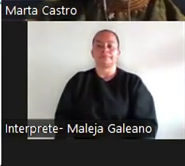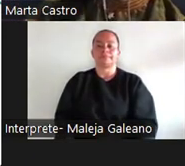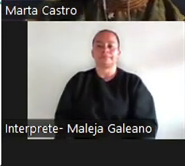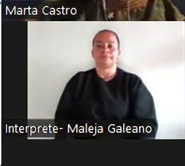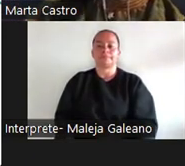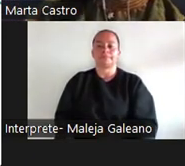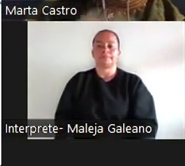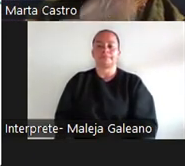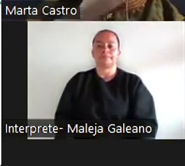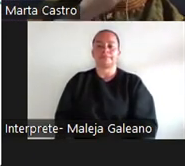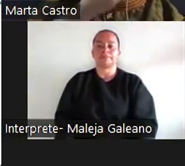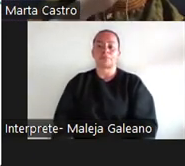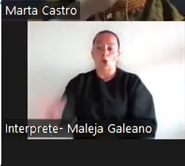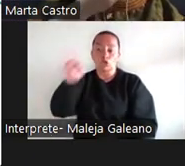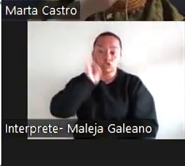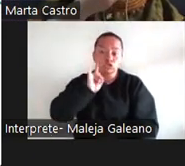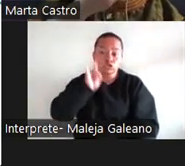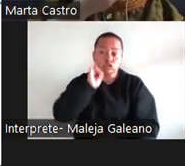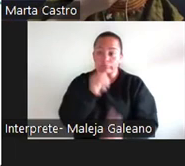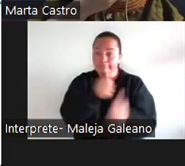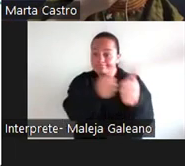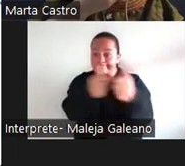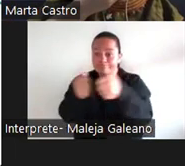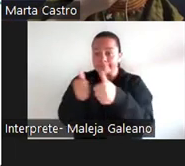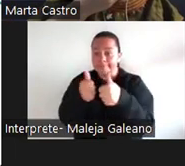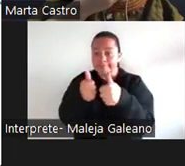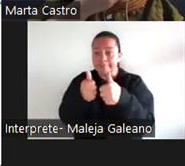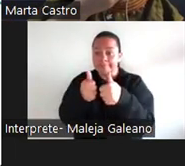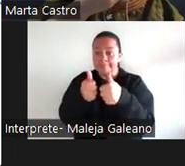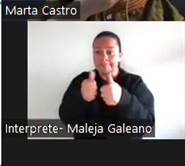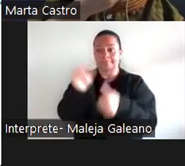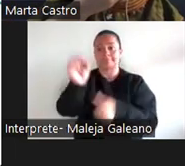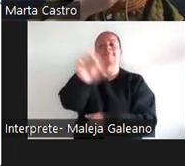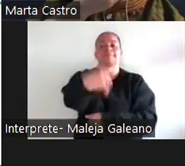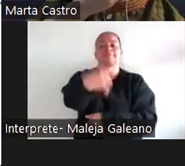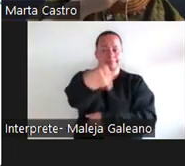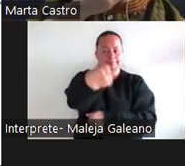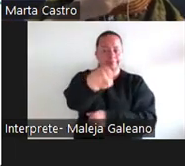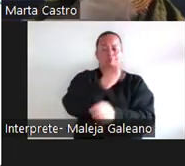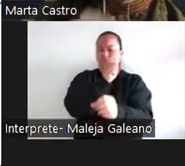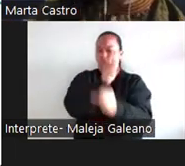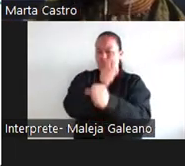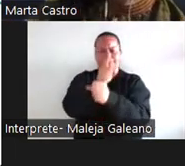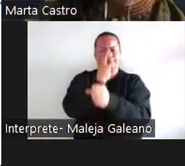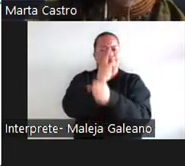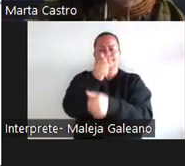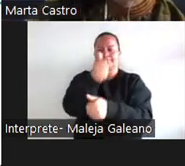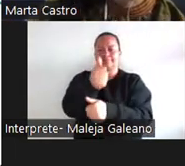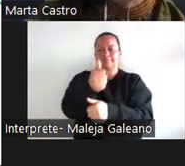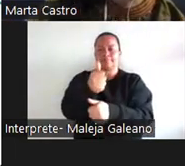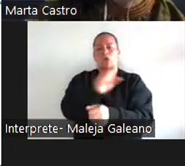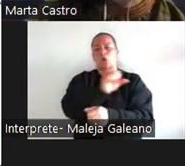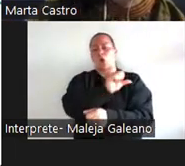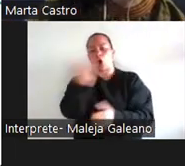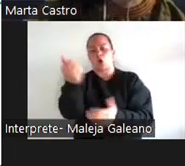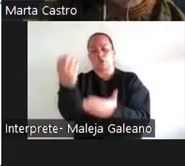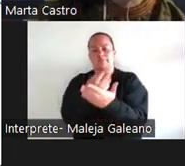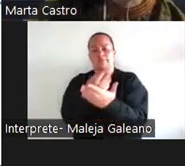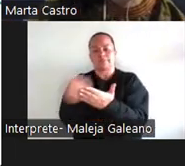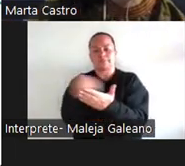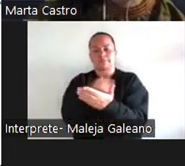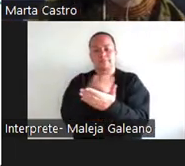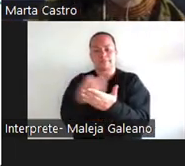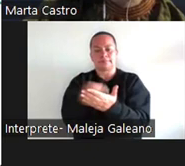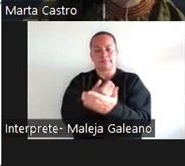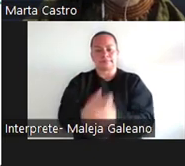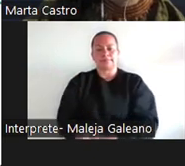me están oyendo bien Sí sí te escuchamos bien okay siguiente diapositiva es que no se me